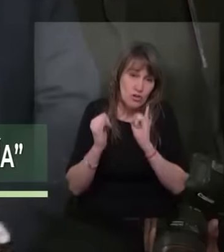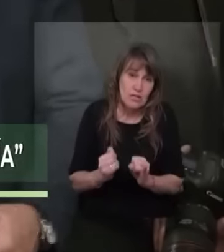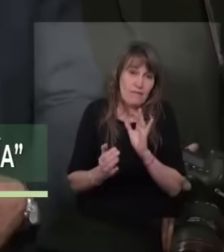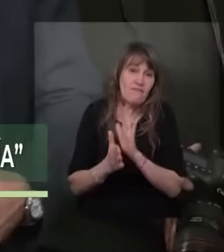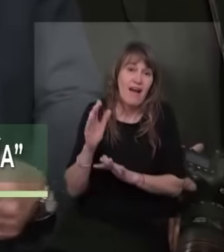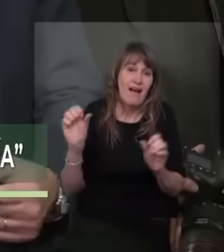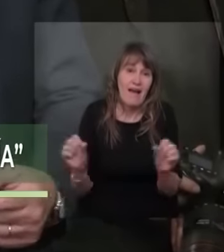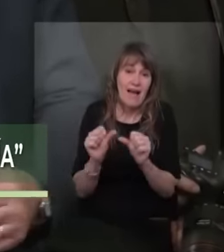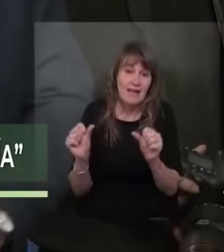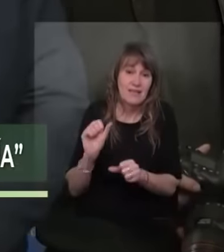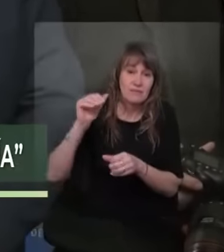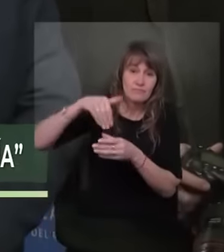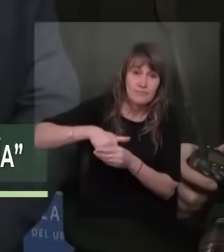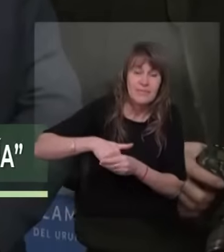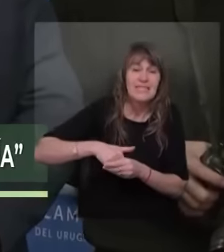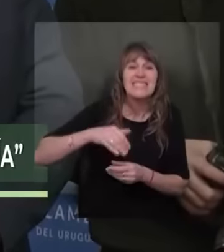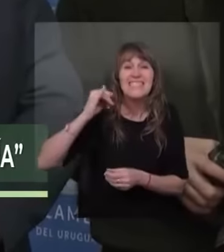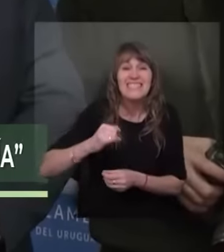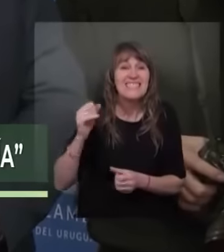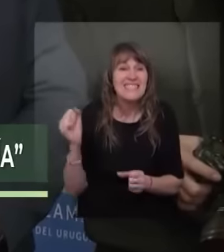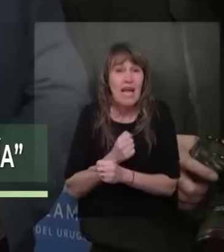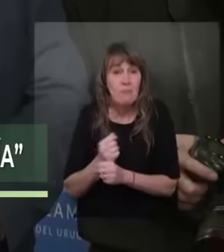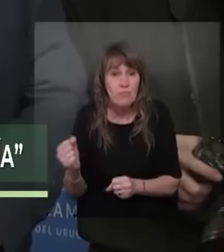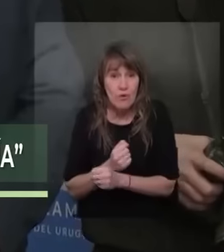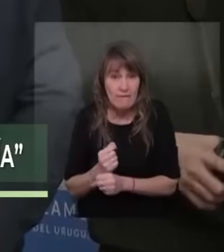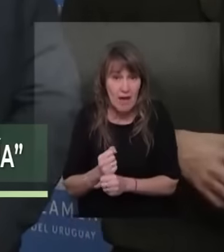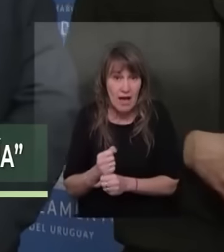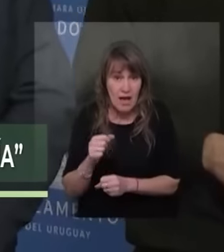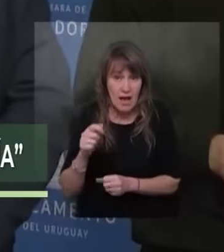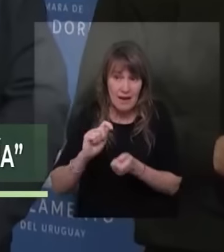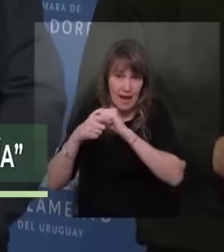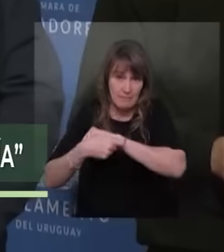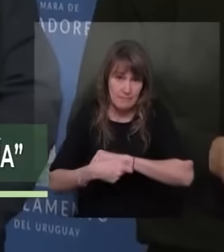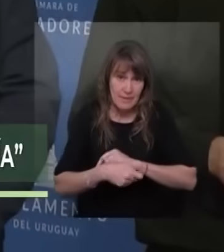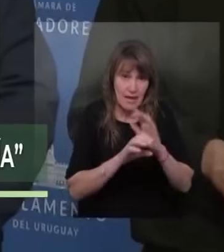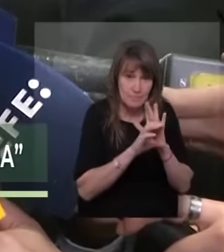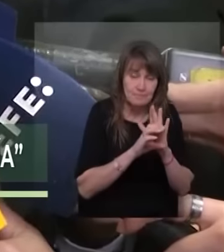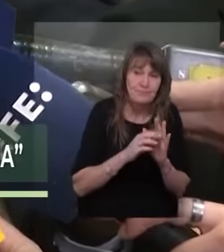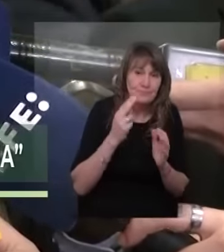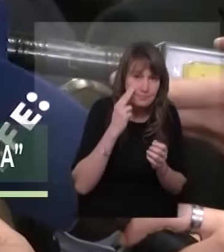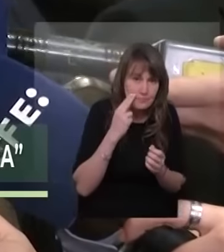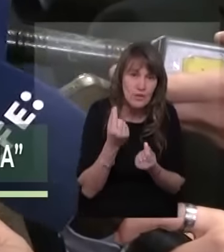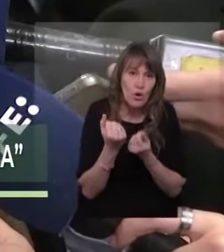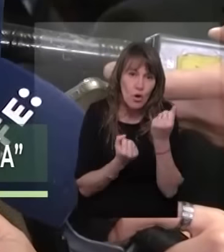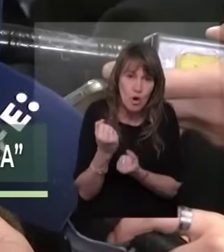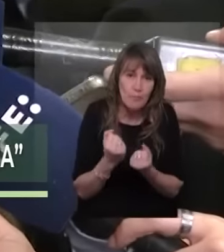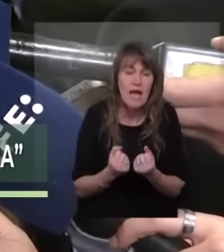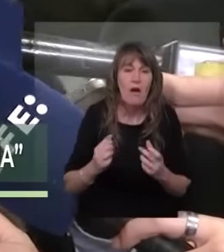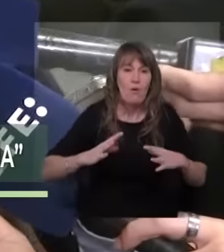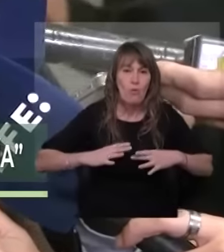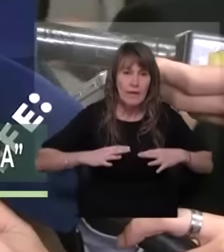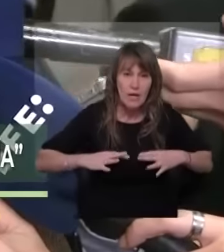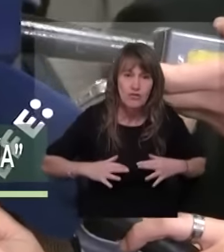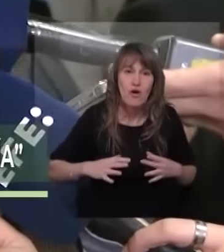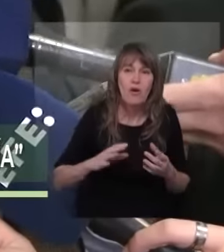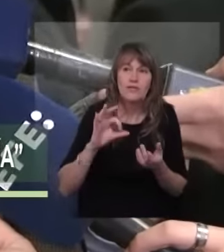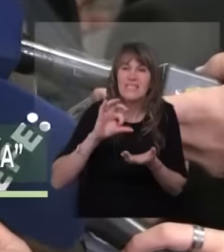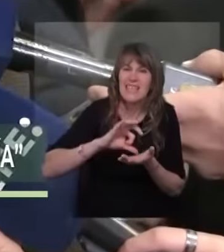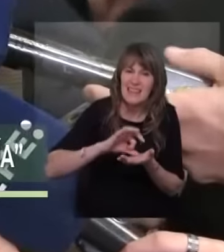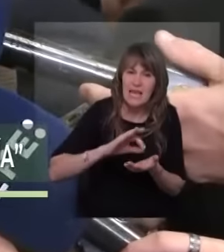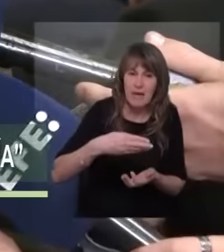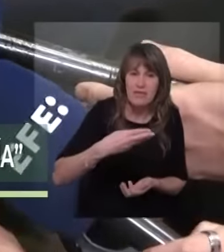que en caso de aprobarse sería una grave afectación a la economía a las jubilaciones al sistema previsional y